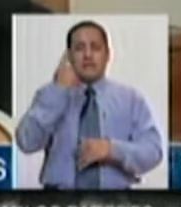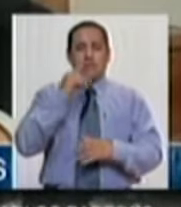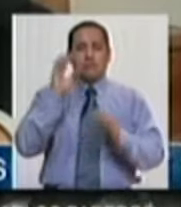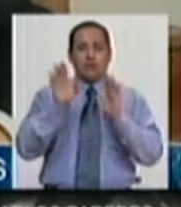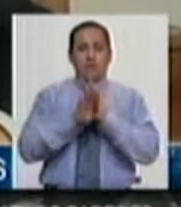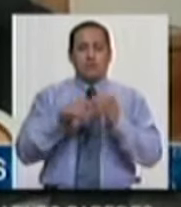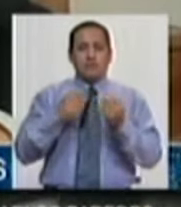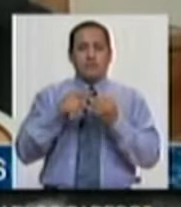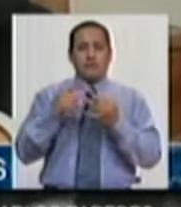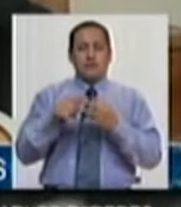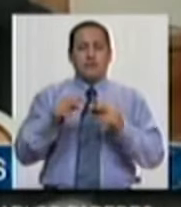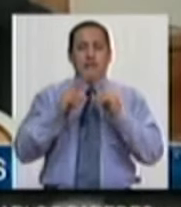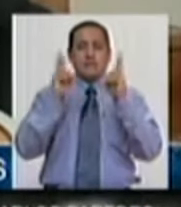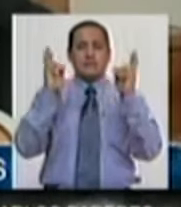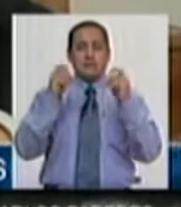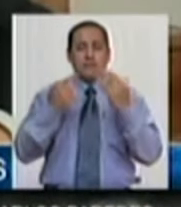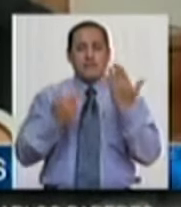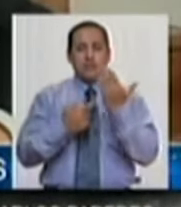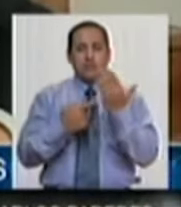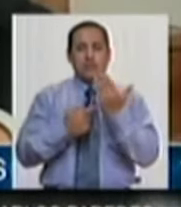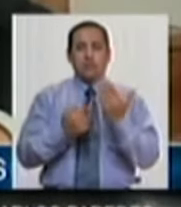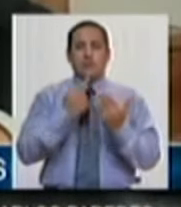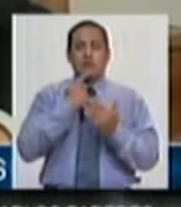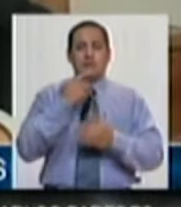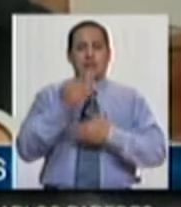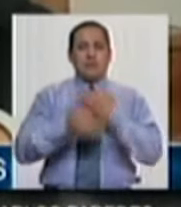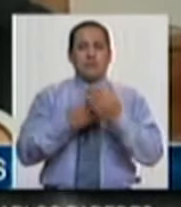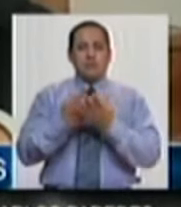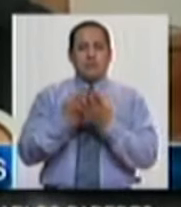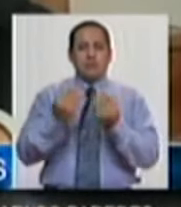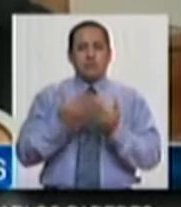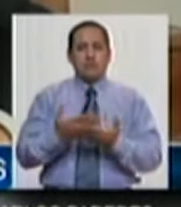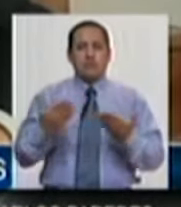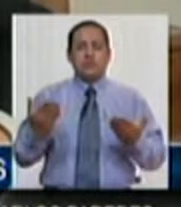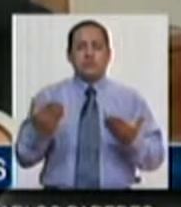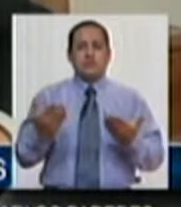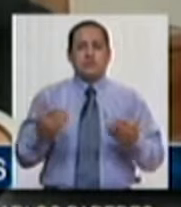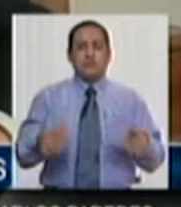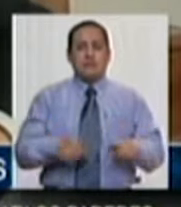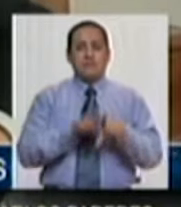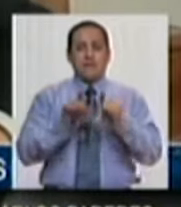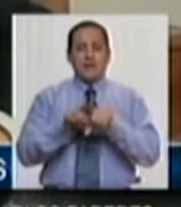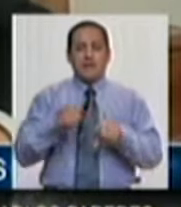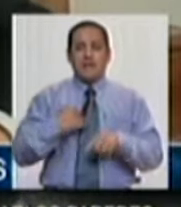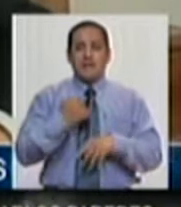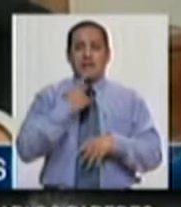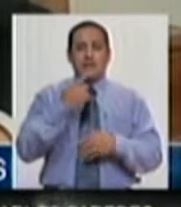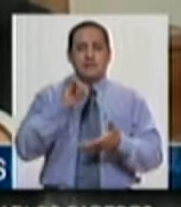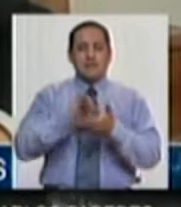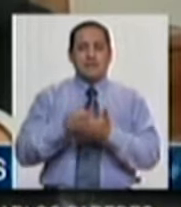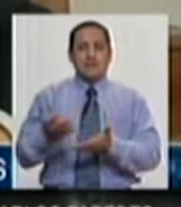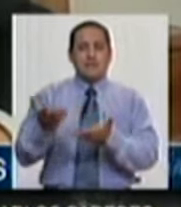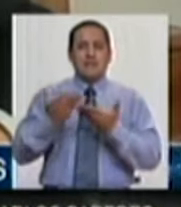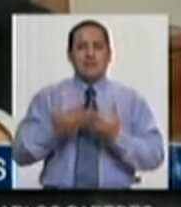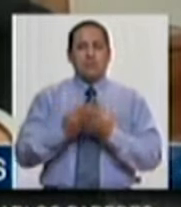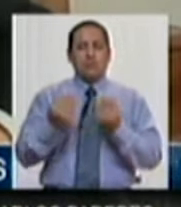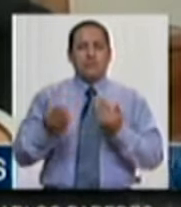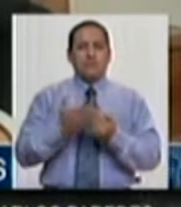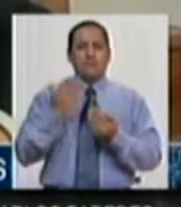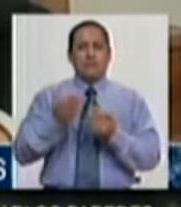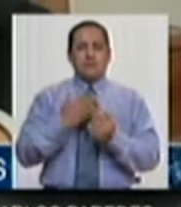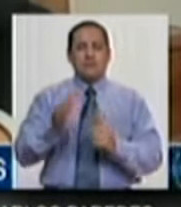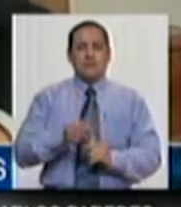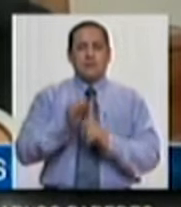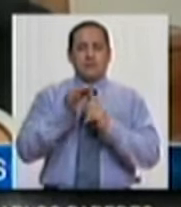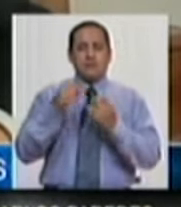en estos temas de nuevas tecnologías, pasa con muchos bienes durables también, es que llegan con mucha facilidad a los